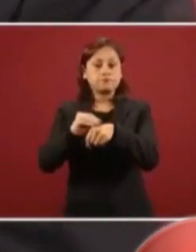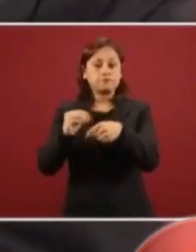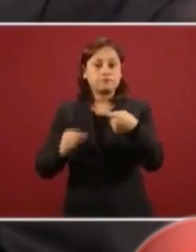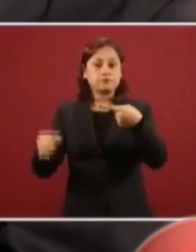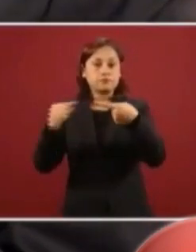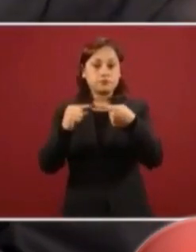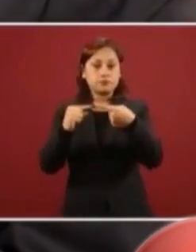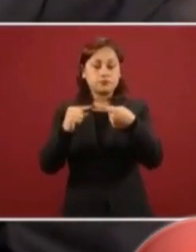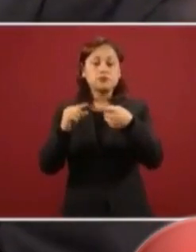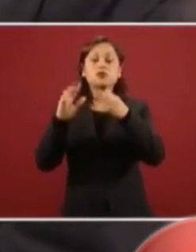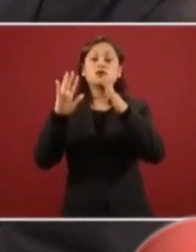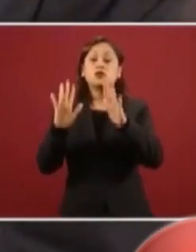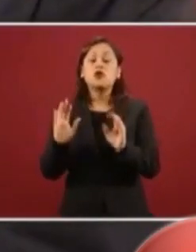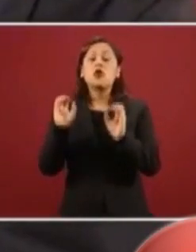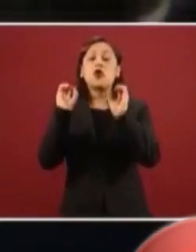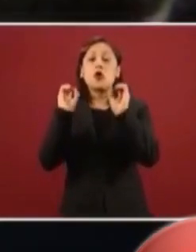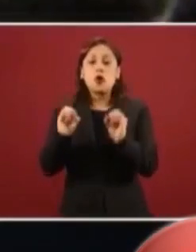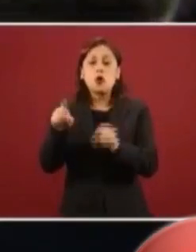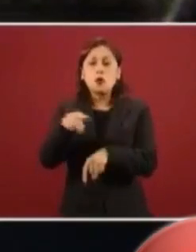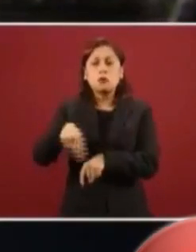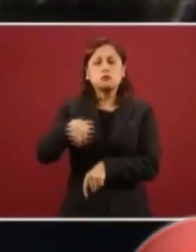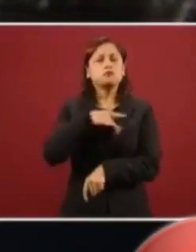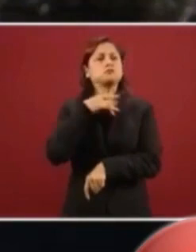lo consideran atractivo